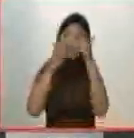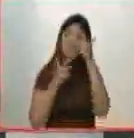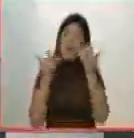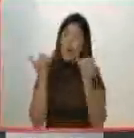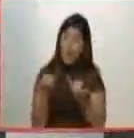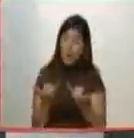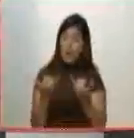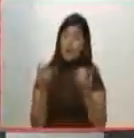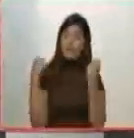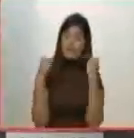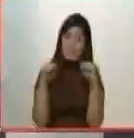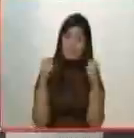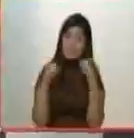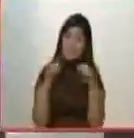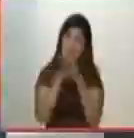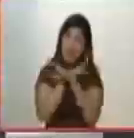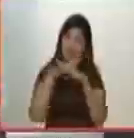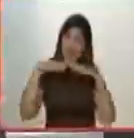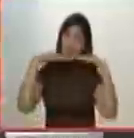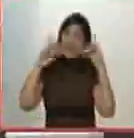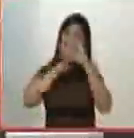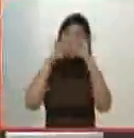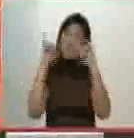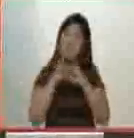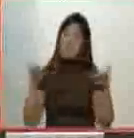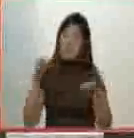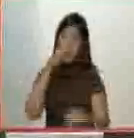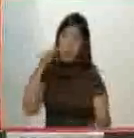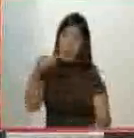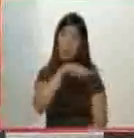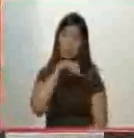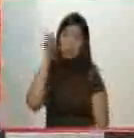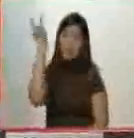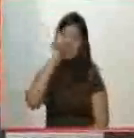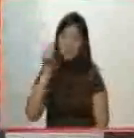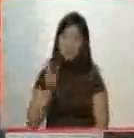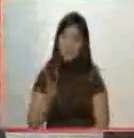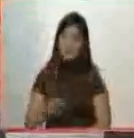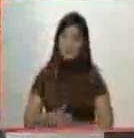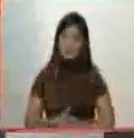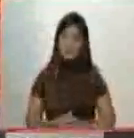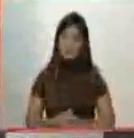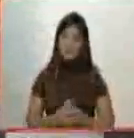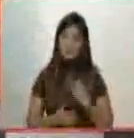formando y que llena de alegría y de felicidad a todo el pueblo venezolano.